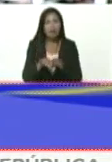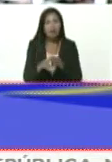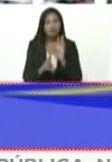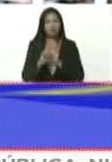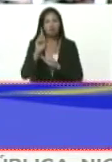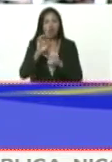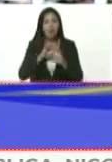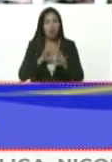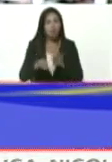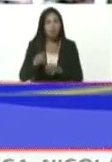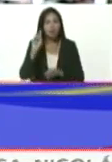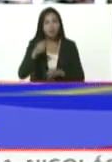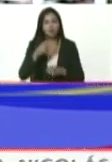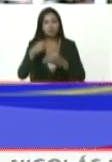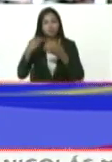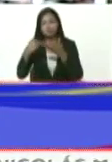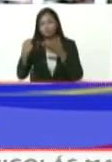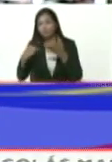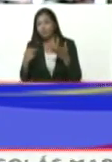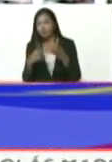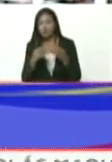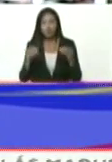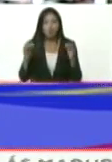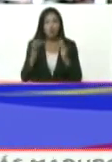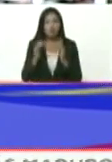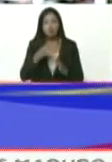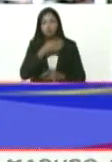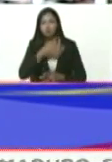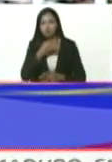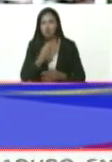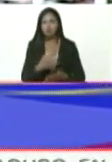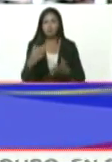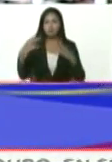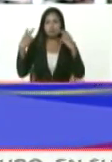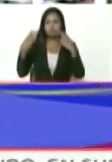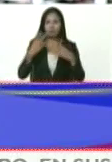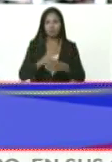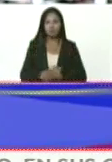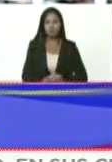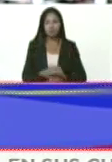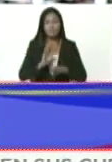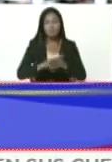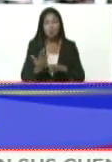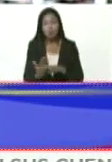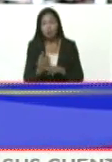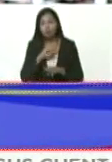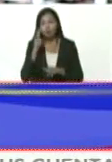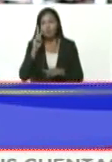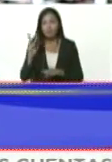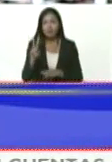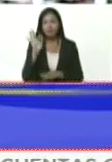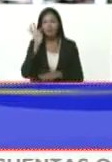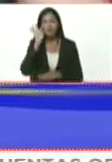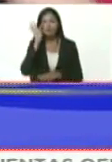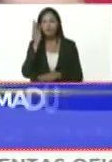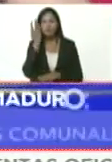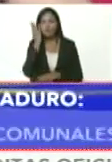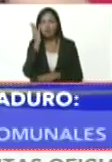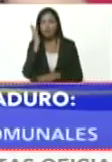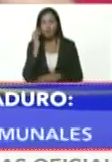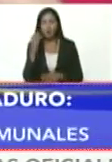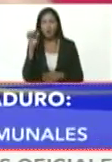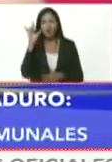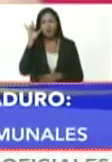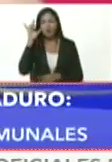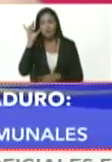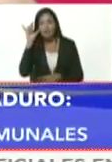a la computadora, súbale el volumen al televisor. Porque nos están viendo por Facebook Live,